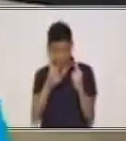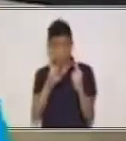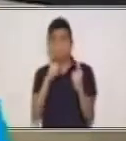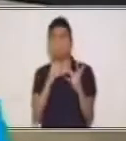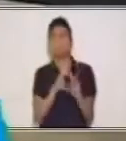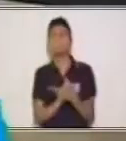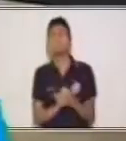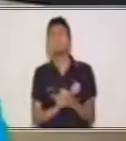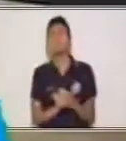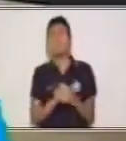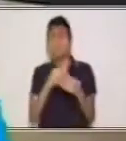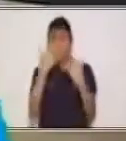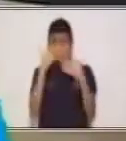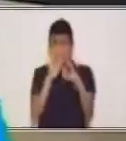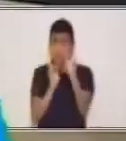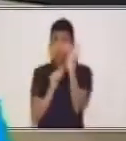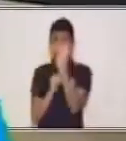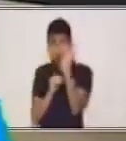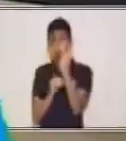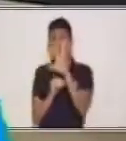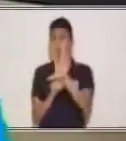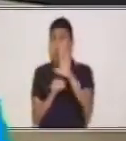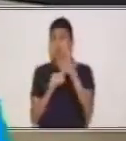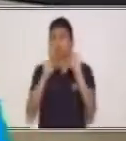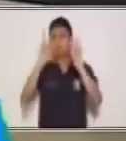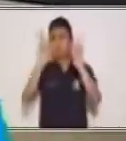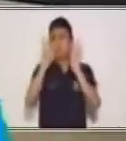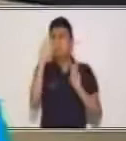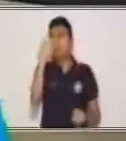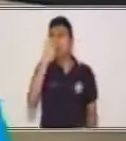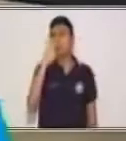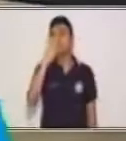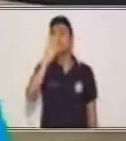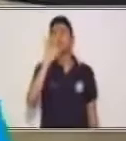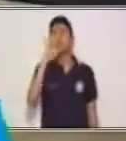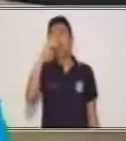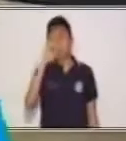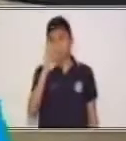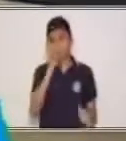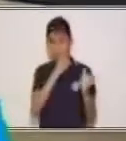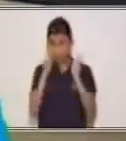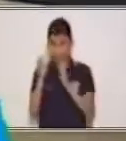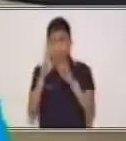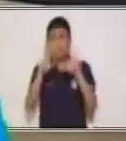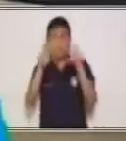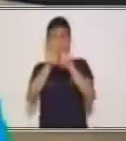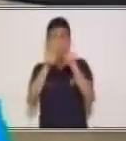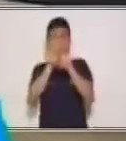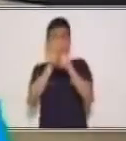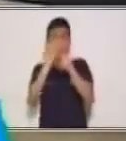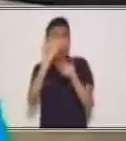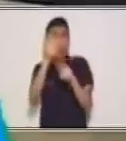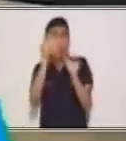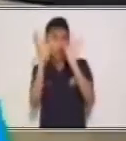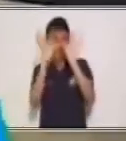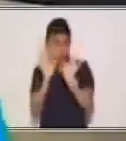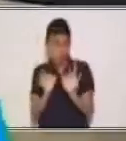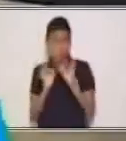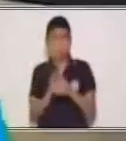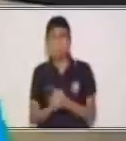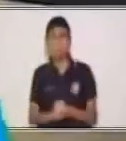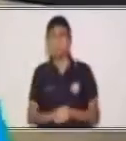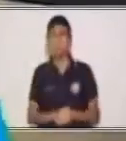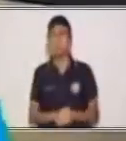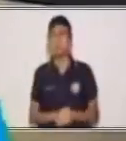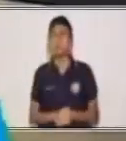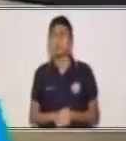agente son ya dos tipos del sujeto. También tenemos otros tipos de sujetos. Vamos a cambiar esto